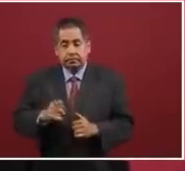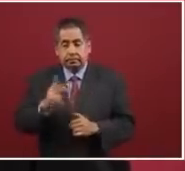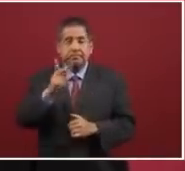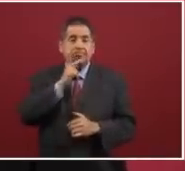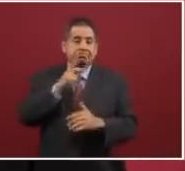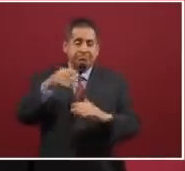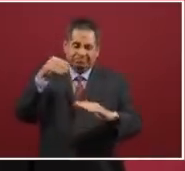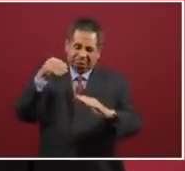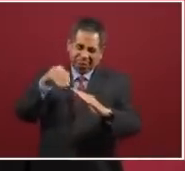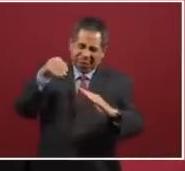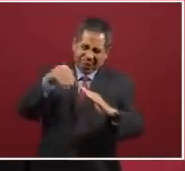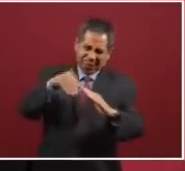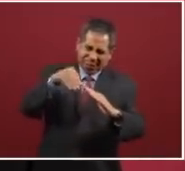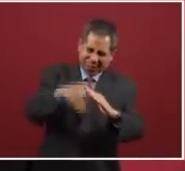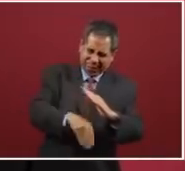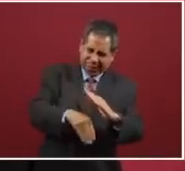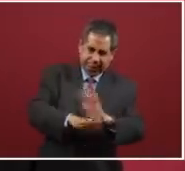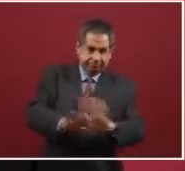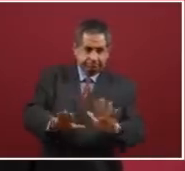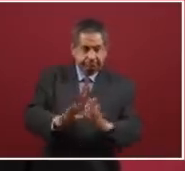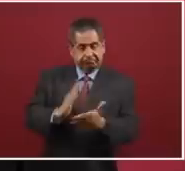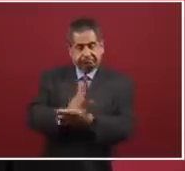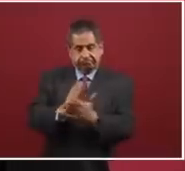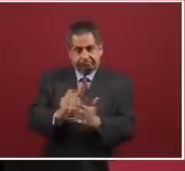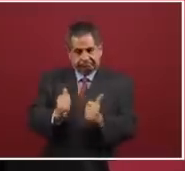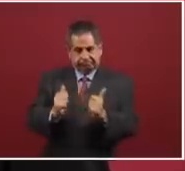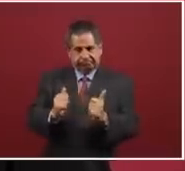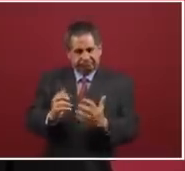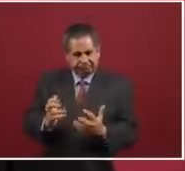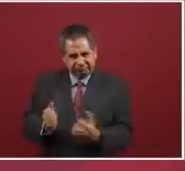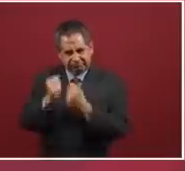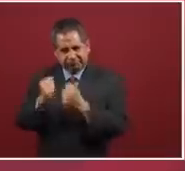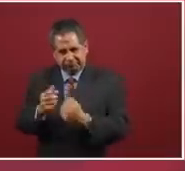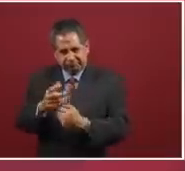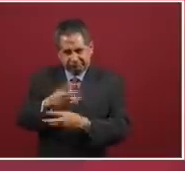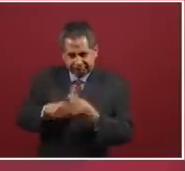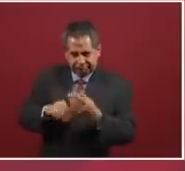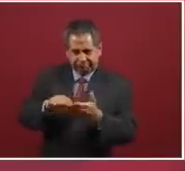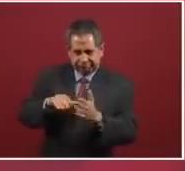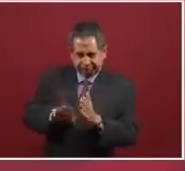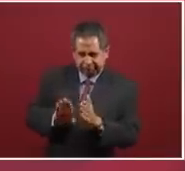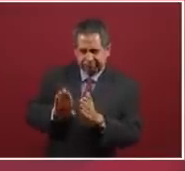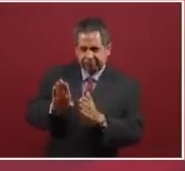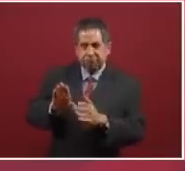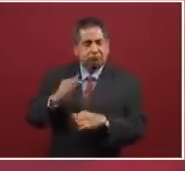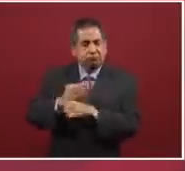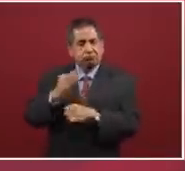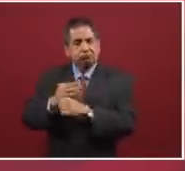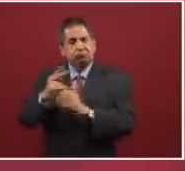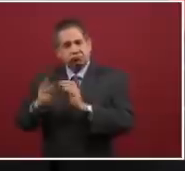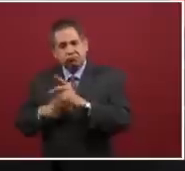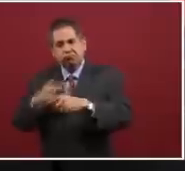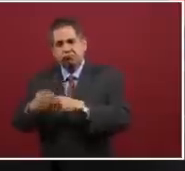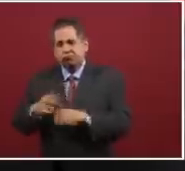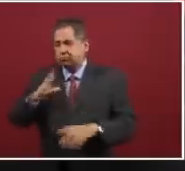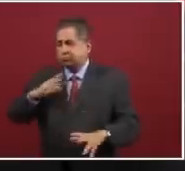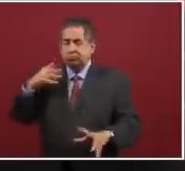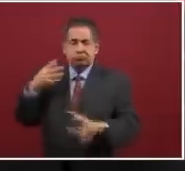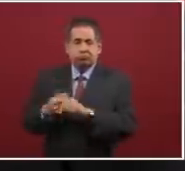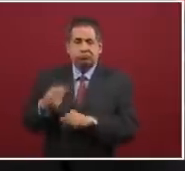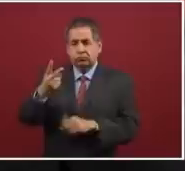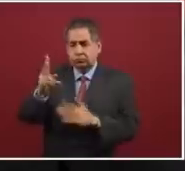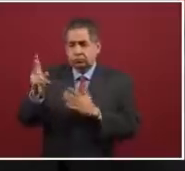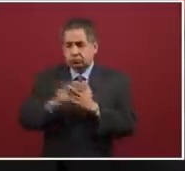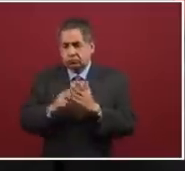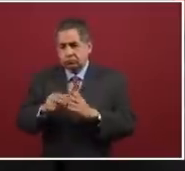caída en la producción. Hoy viene una información de que no es así, que van 2 meses que